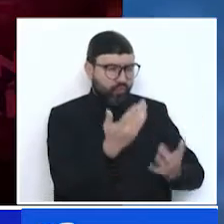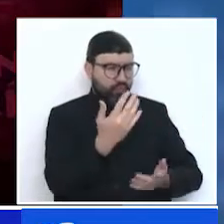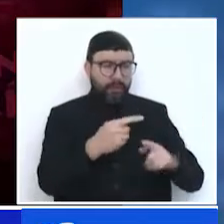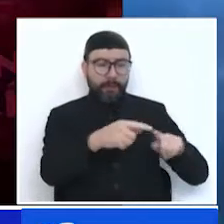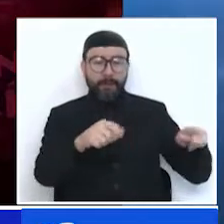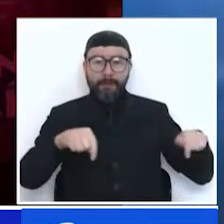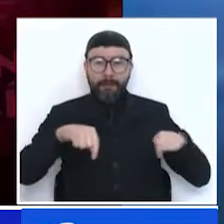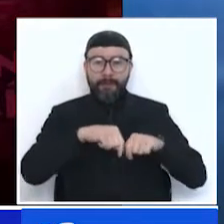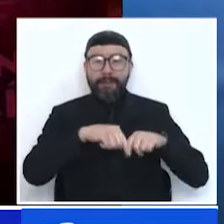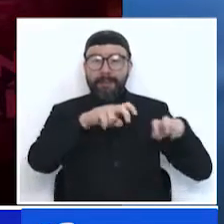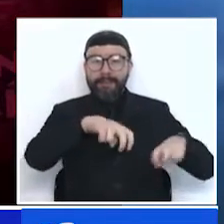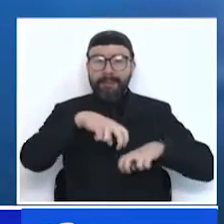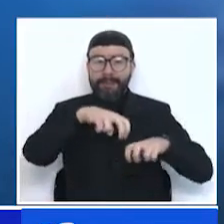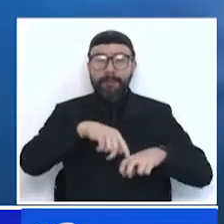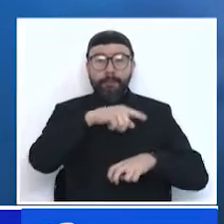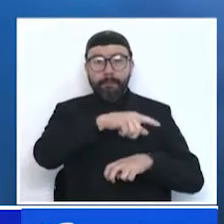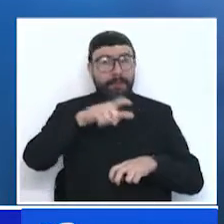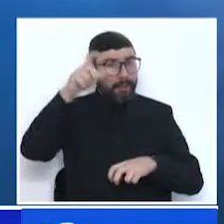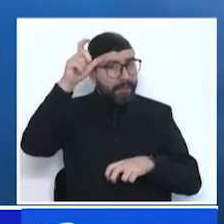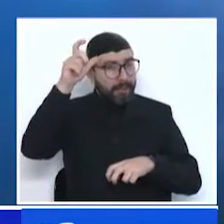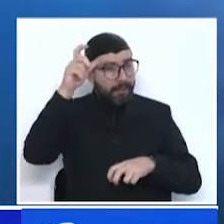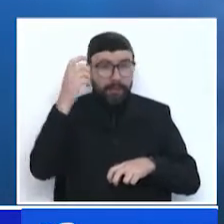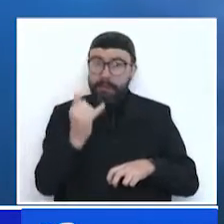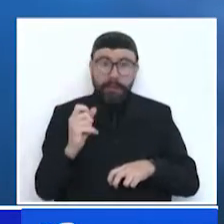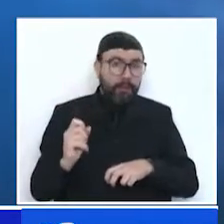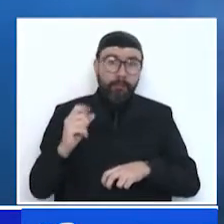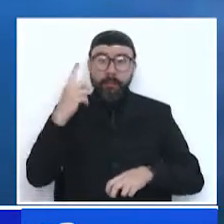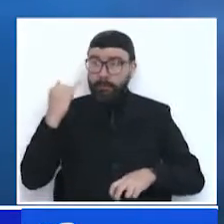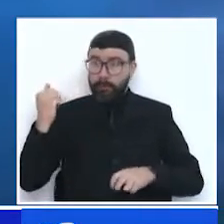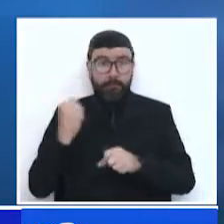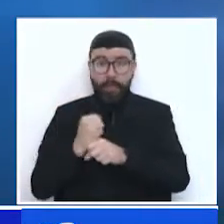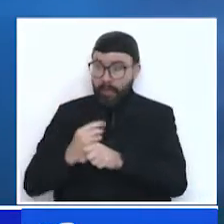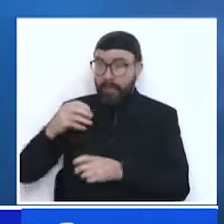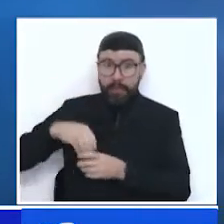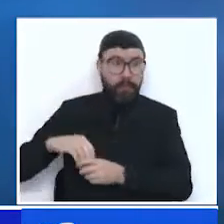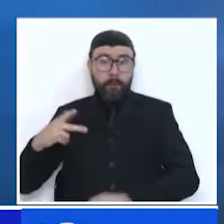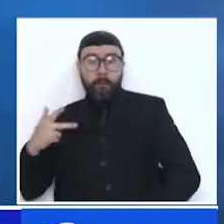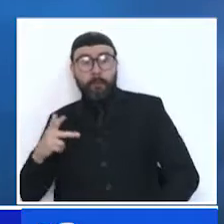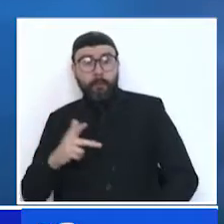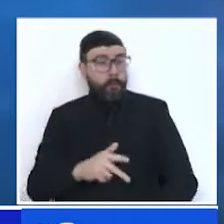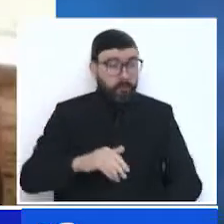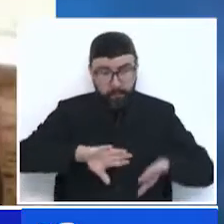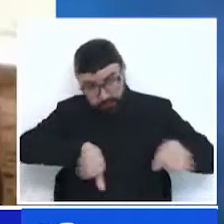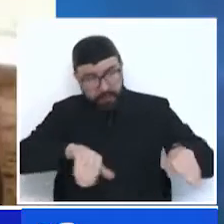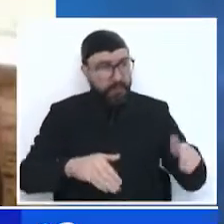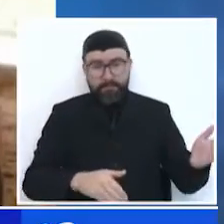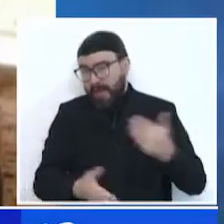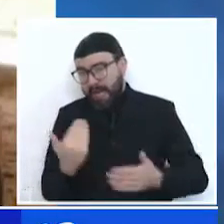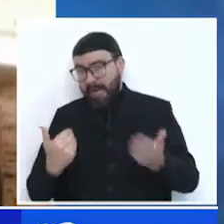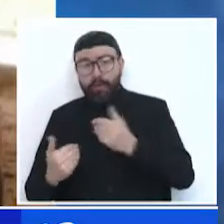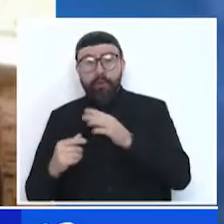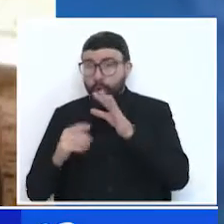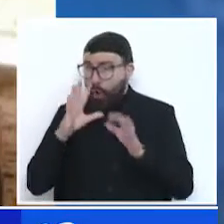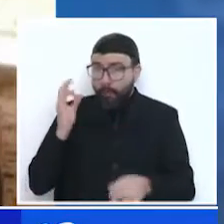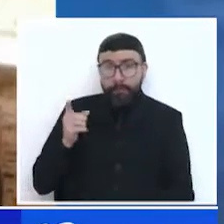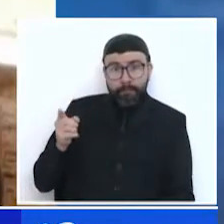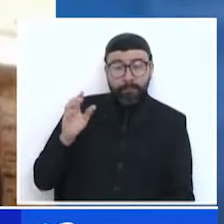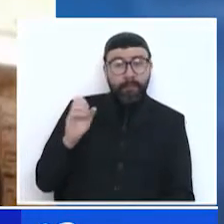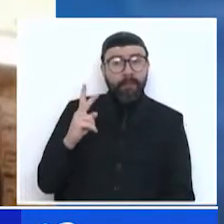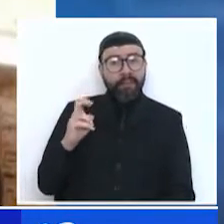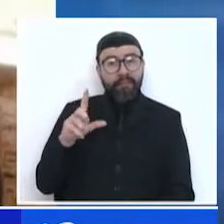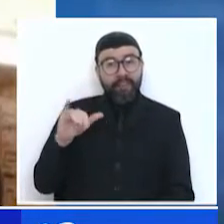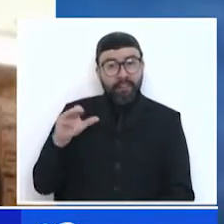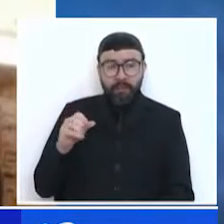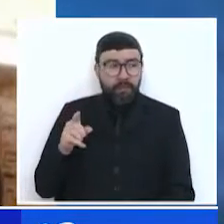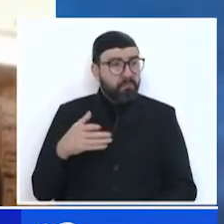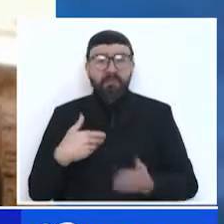del parque temático, donde los primeros respondientes fueron los trabajadores que se encontraban allí, como este hombre, Evelio Baos, sin